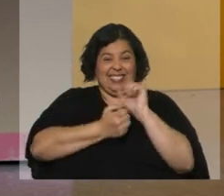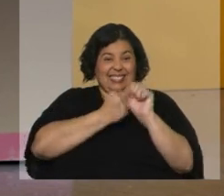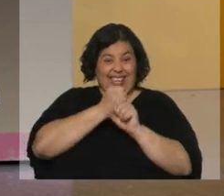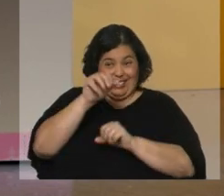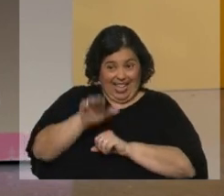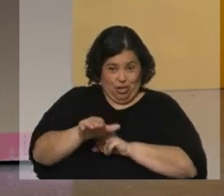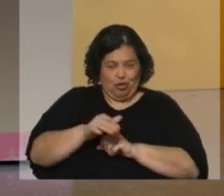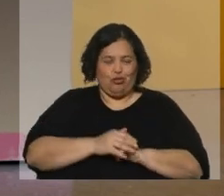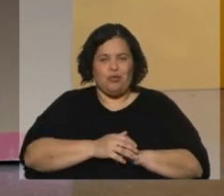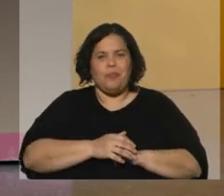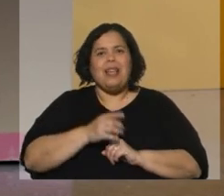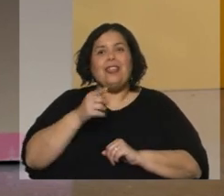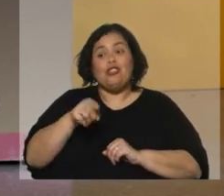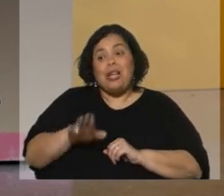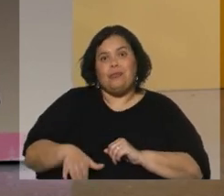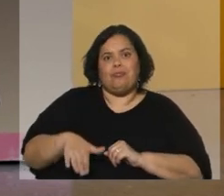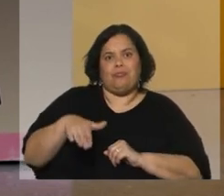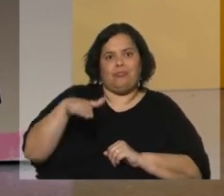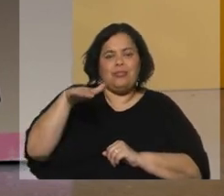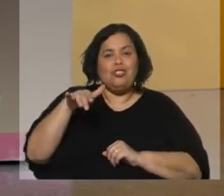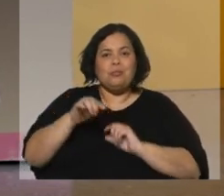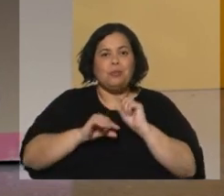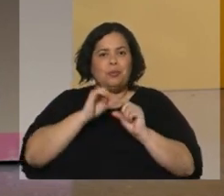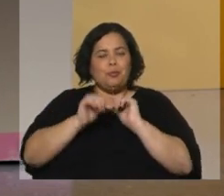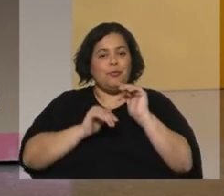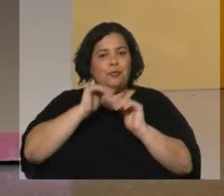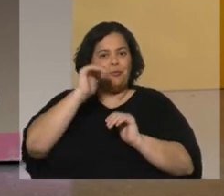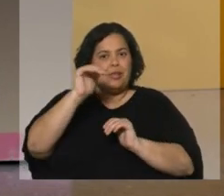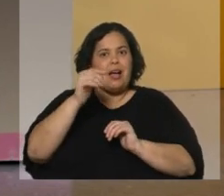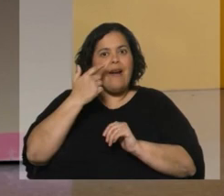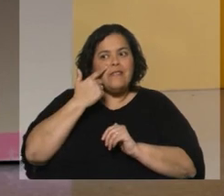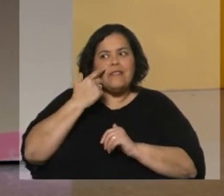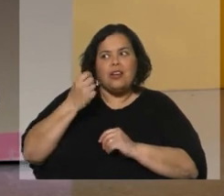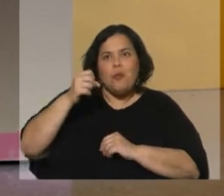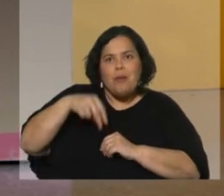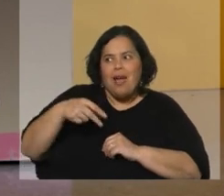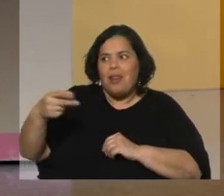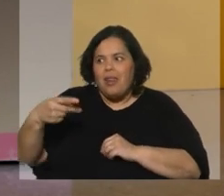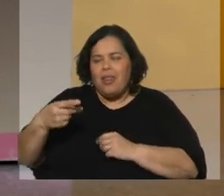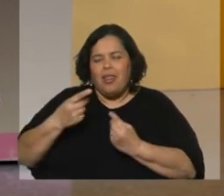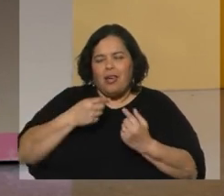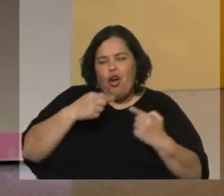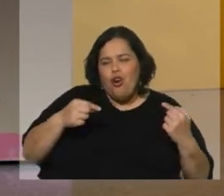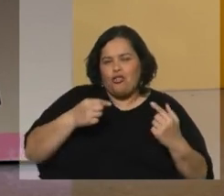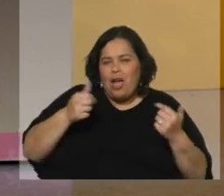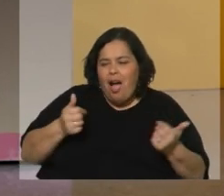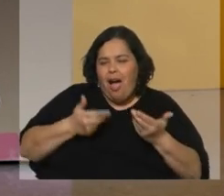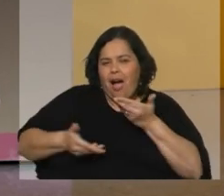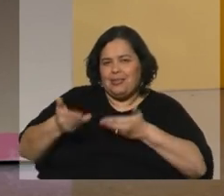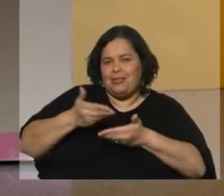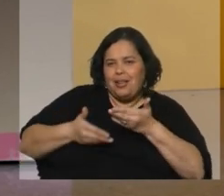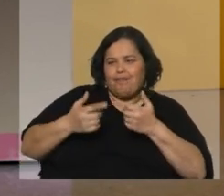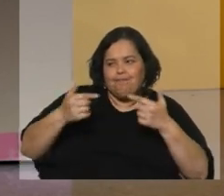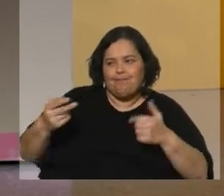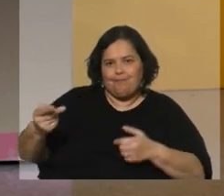exacto y entonces está creciendo Y a medida que crece vamos encontrando planes en conjunto con él y vamos encontrando cosas que nos vuelven